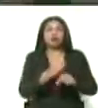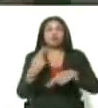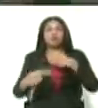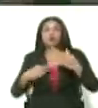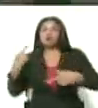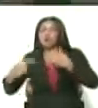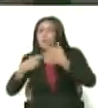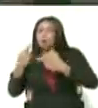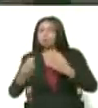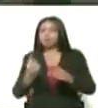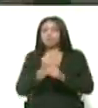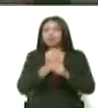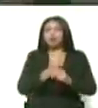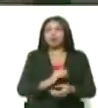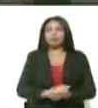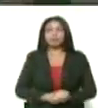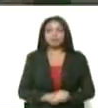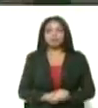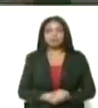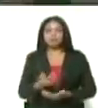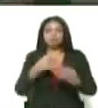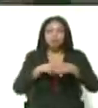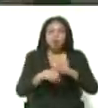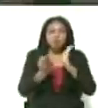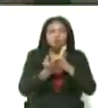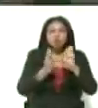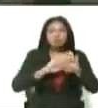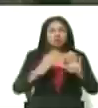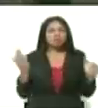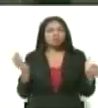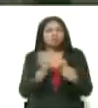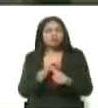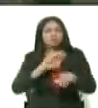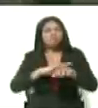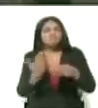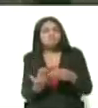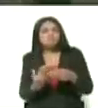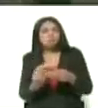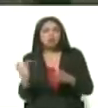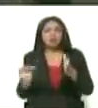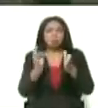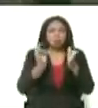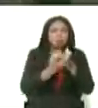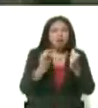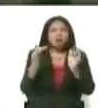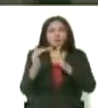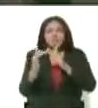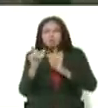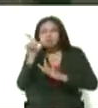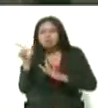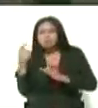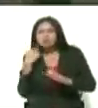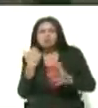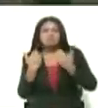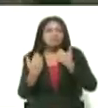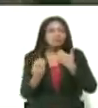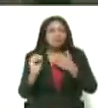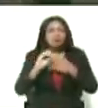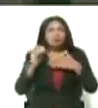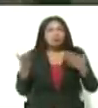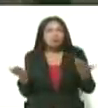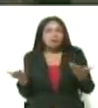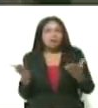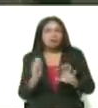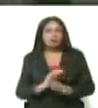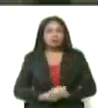restaurante. Este es un caso que está bajo estudio porque no se ha determinado aún algún tipo de contacto con una persona que ya